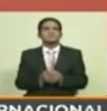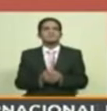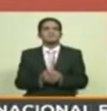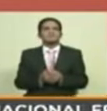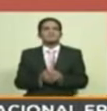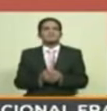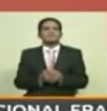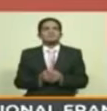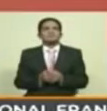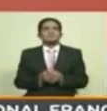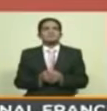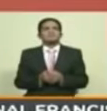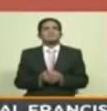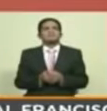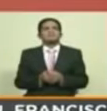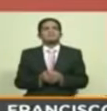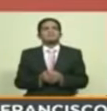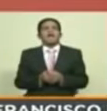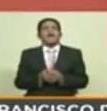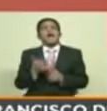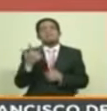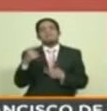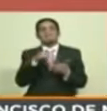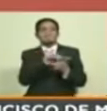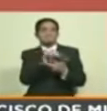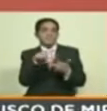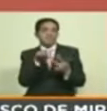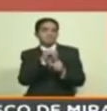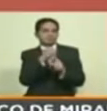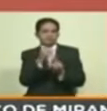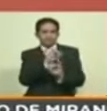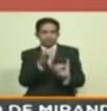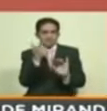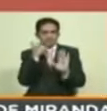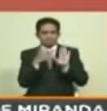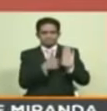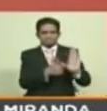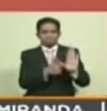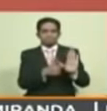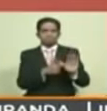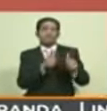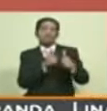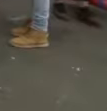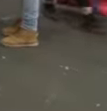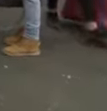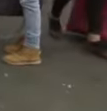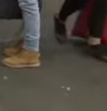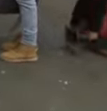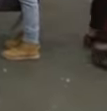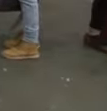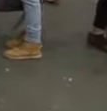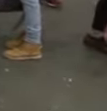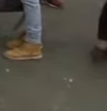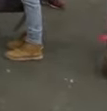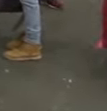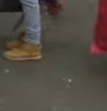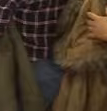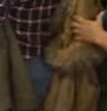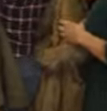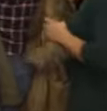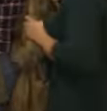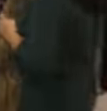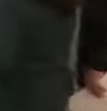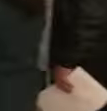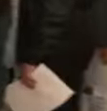dirigida principalmente a tres eventos que ya están plenamente demostrados. Uno, el trabajo esclavo. Durante su discurso,